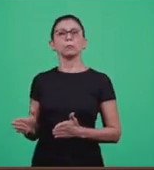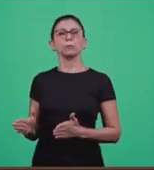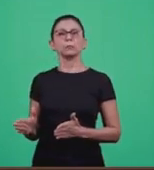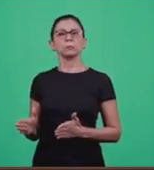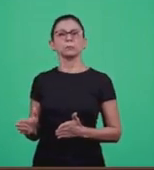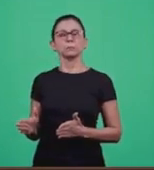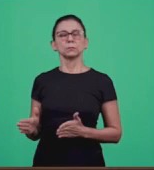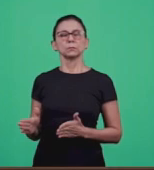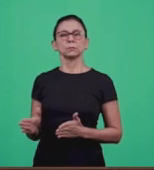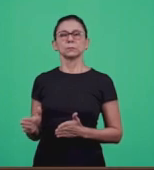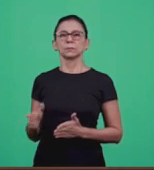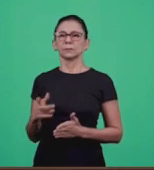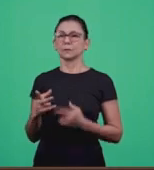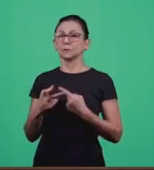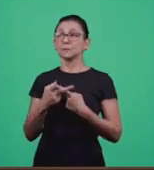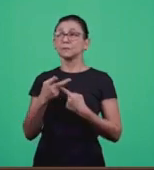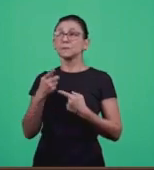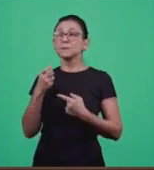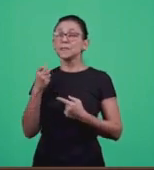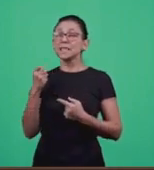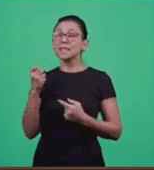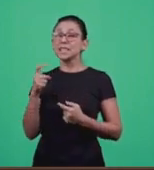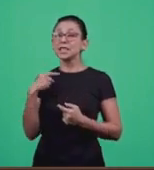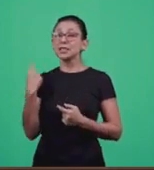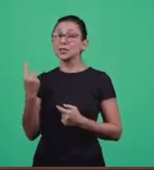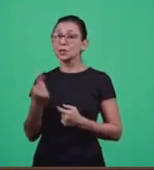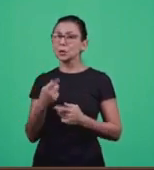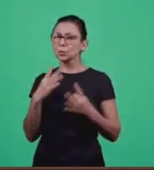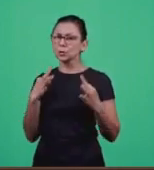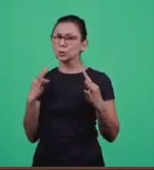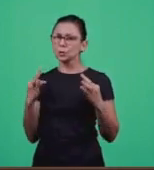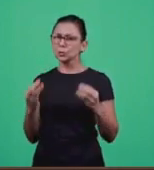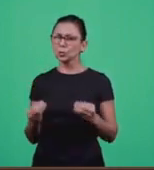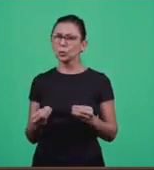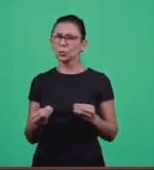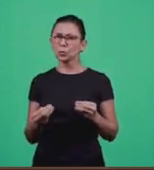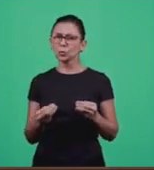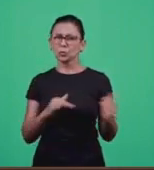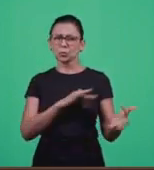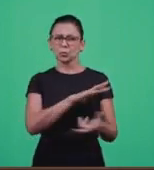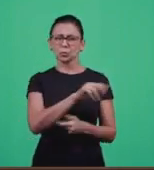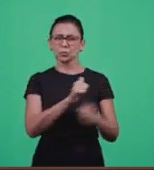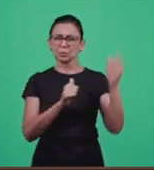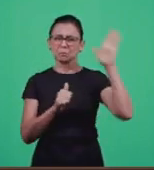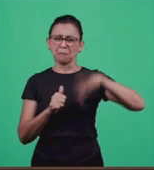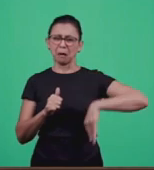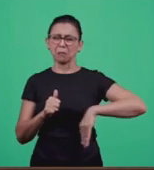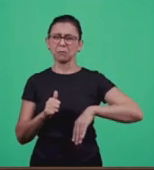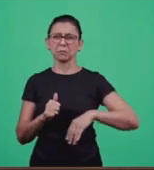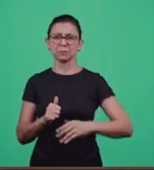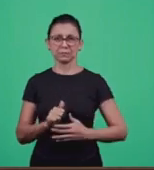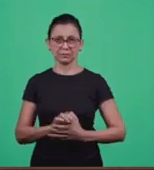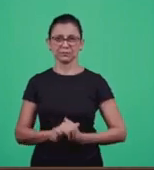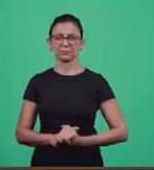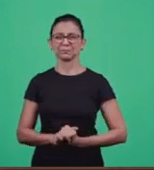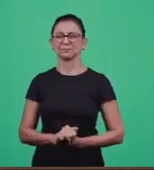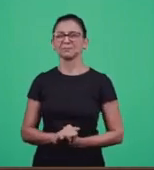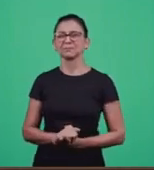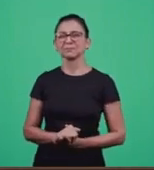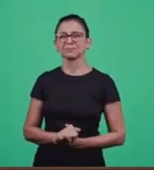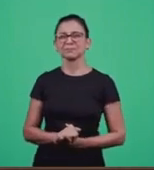esa posición de fidelidad para que podamos vencer todo lo que está pasando en este